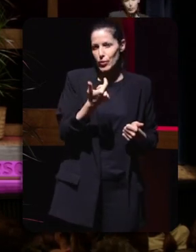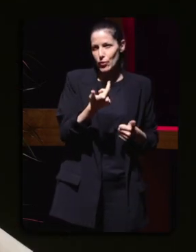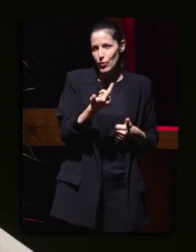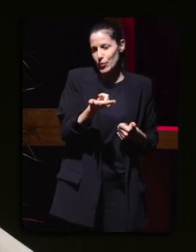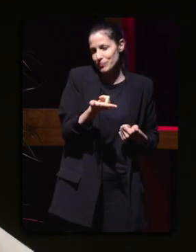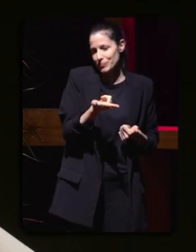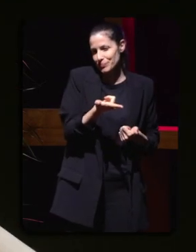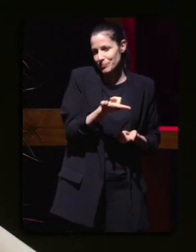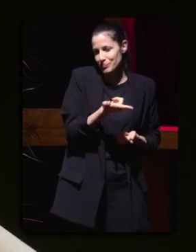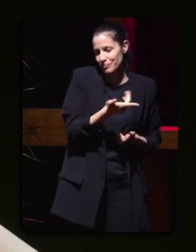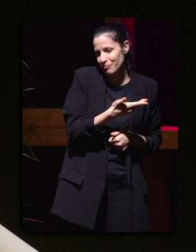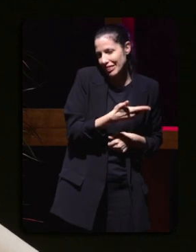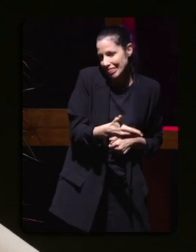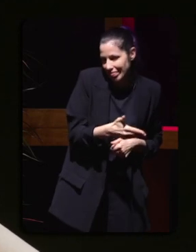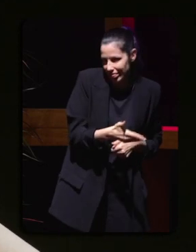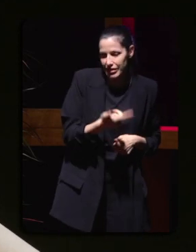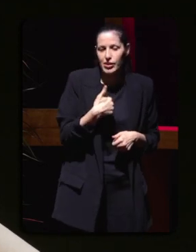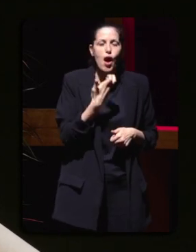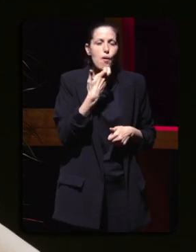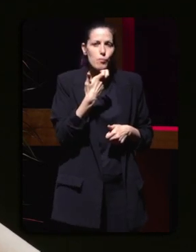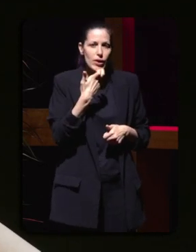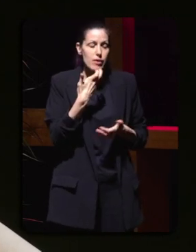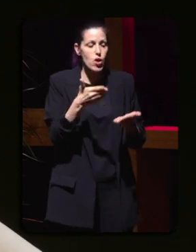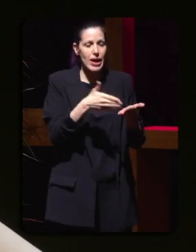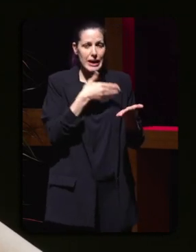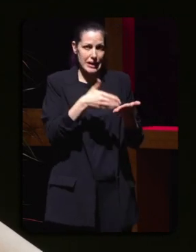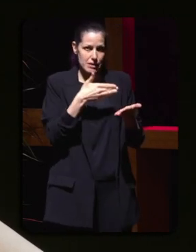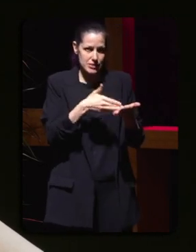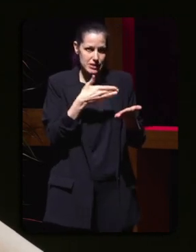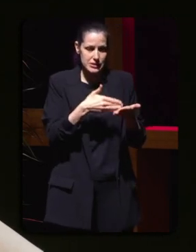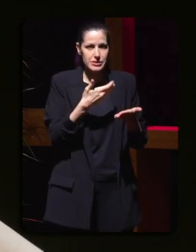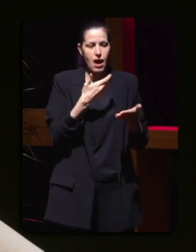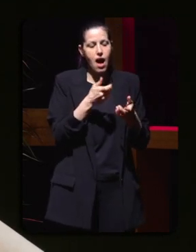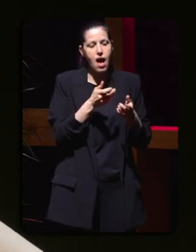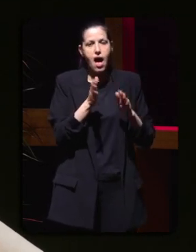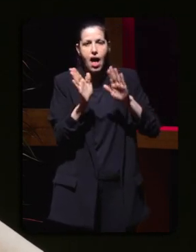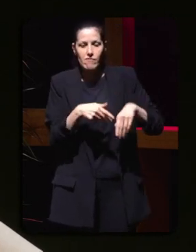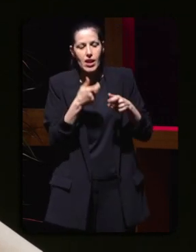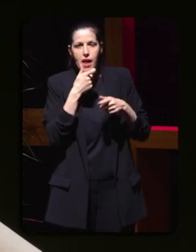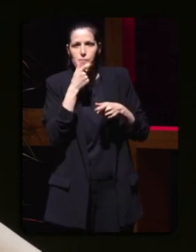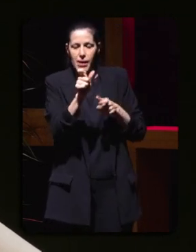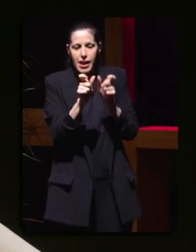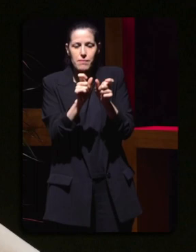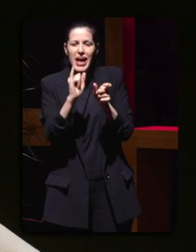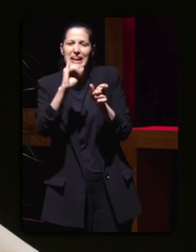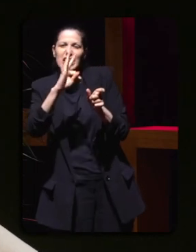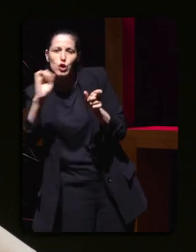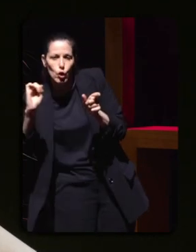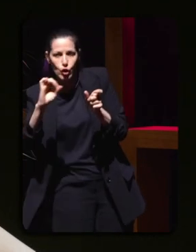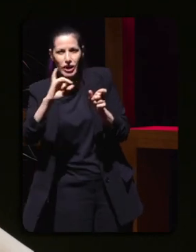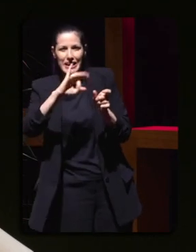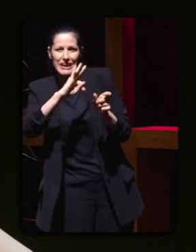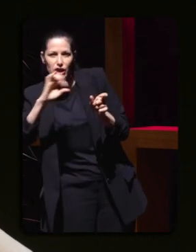kiosco eran como rosas y hablaban si acababan en diminutivos mogollón de veces potito chiquitito abracito